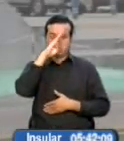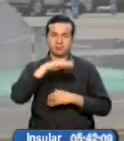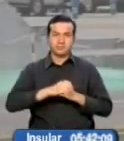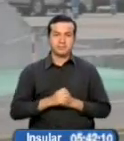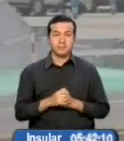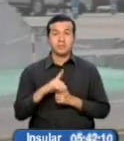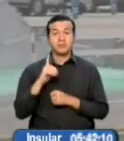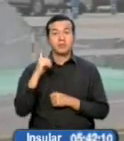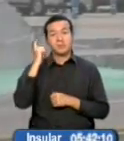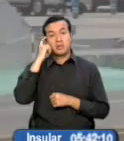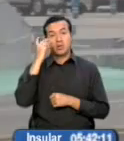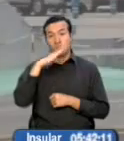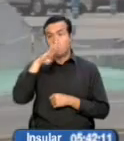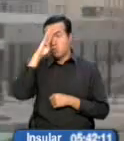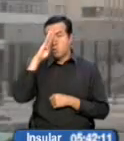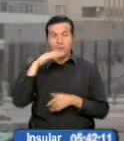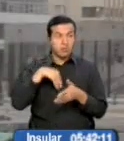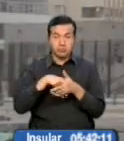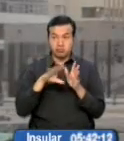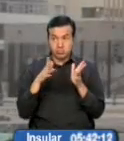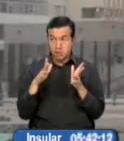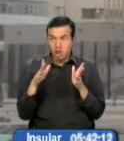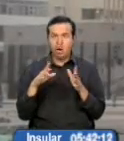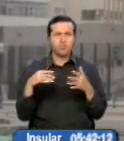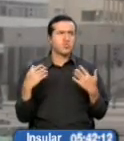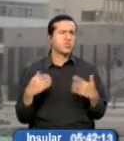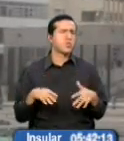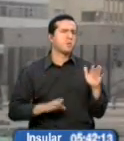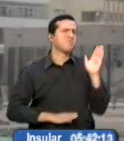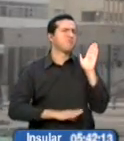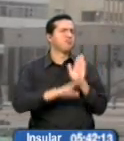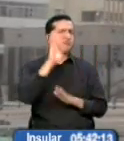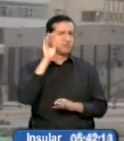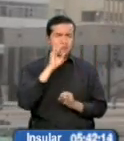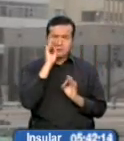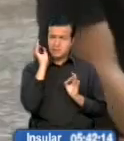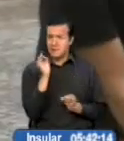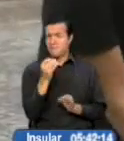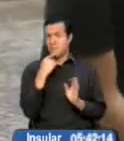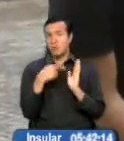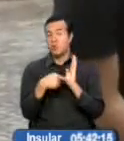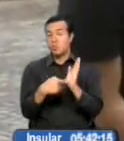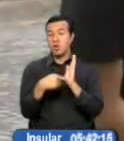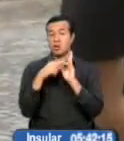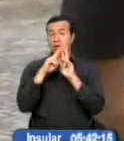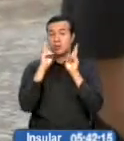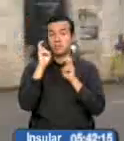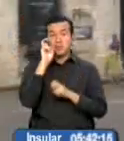muestran que Cuba sin bloqueo económico podría tener otro futuro. Por ejemplo, en el